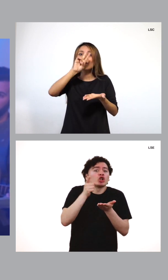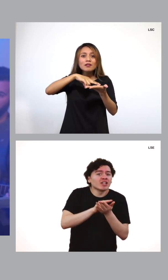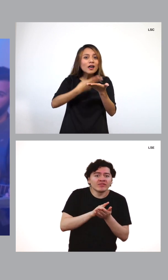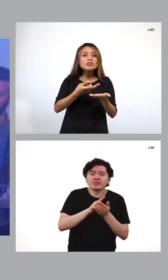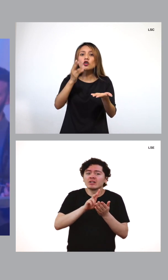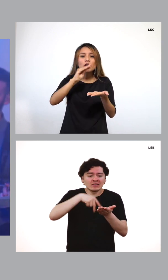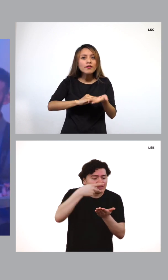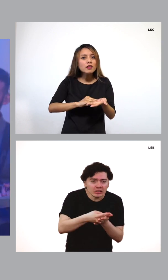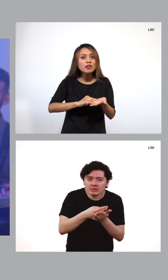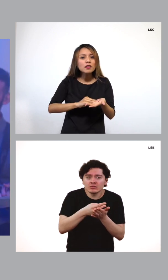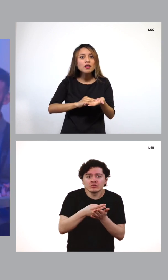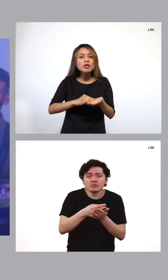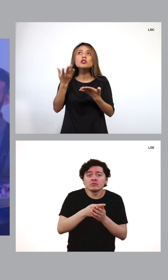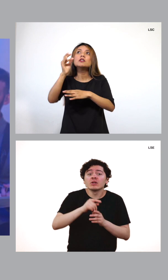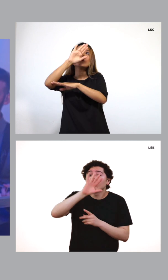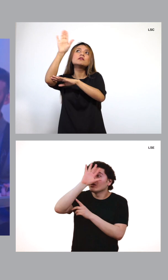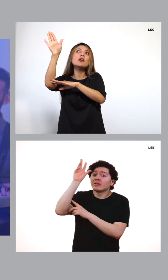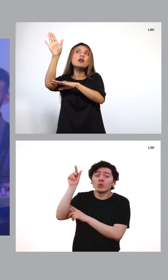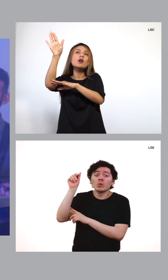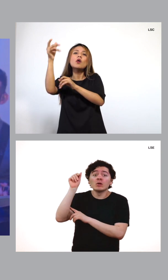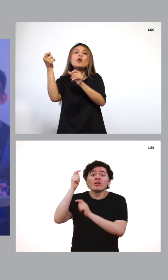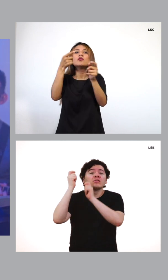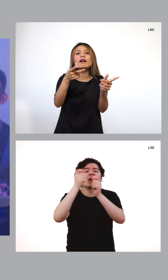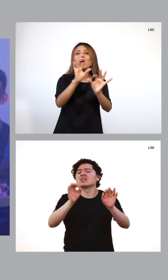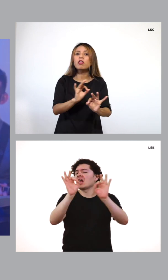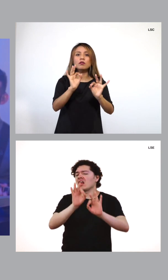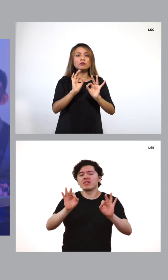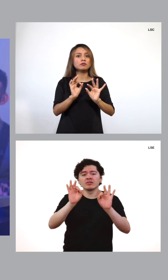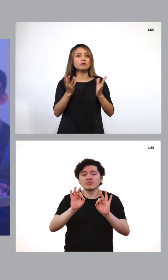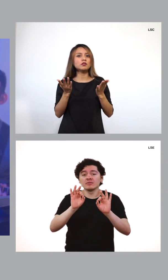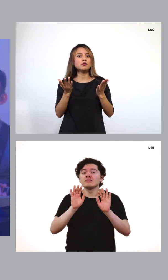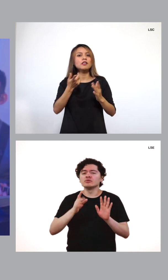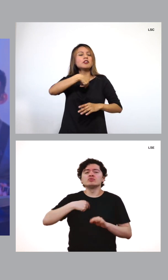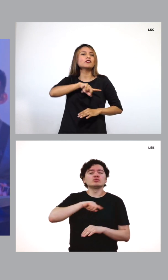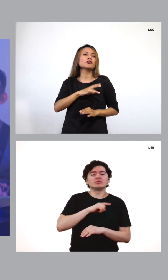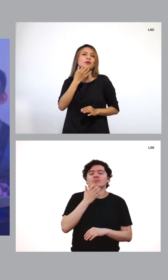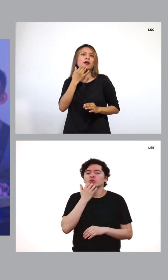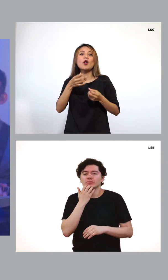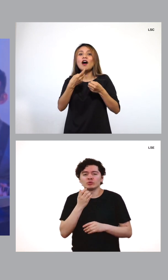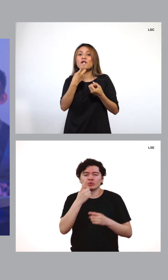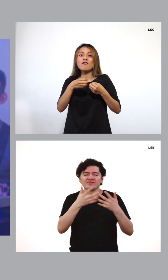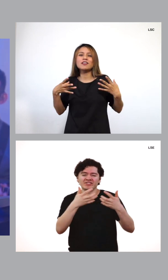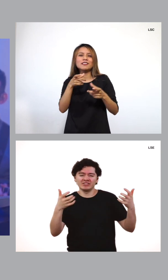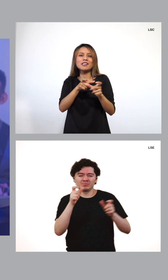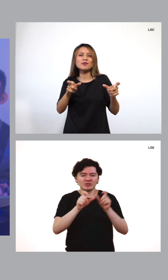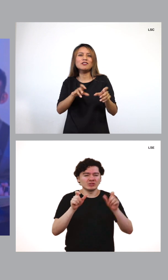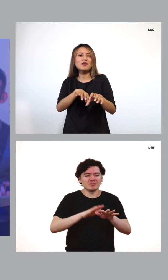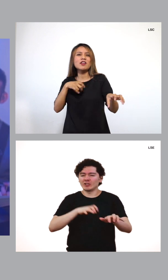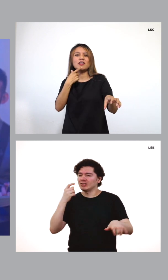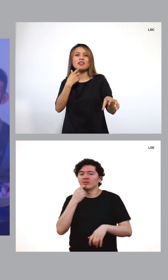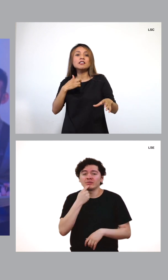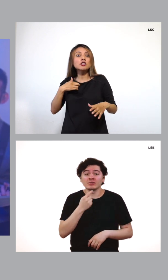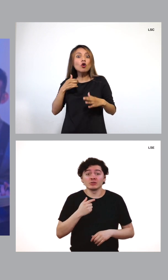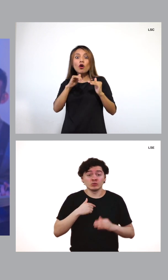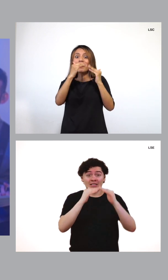tanto es así que nos lo hemos creído, que dime tú si esta frase no es normal en nuestro folclore en España. Si entro a la iglesia, se cae el